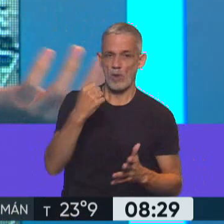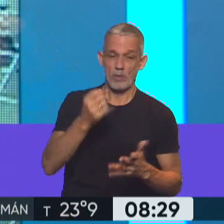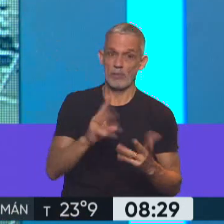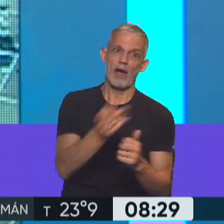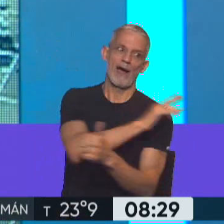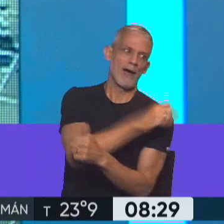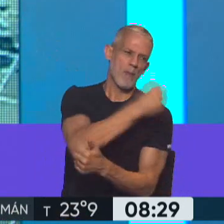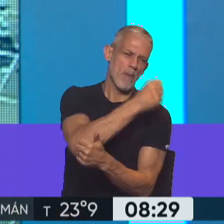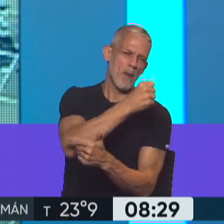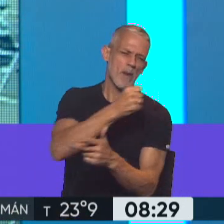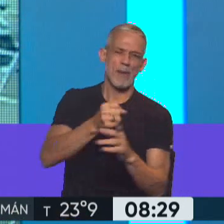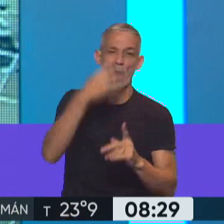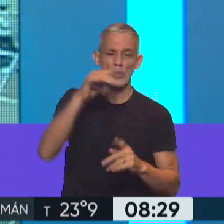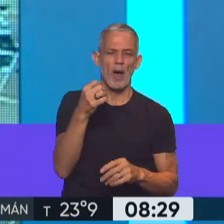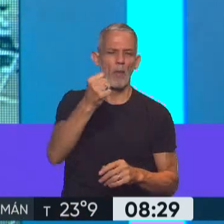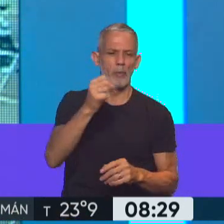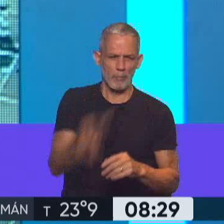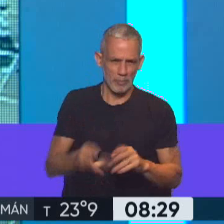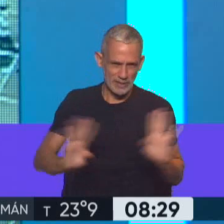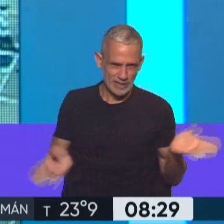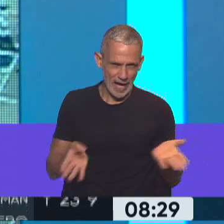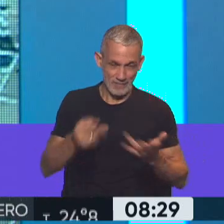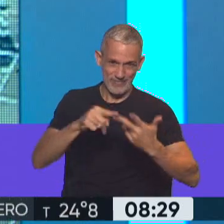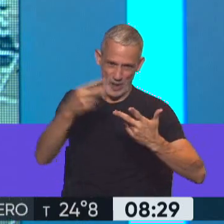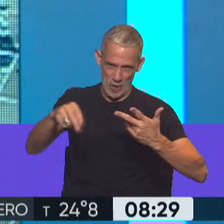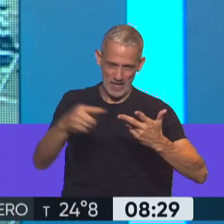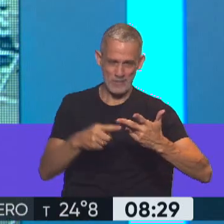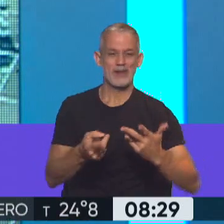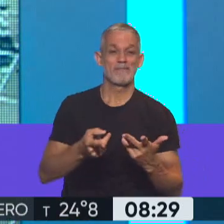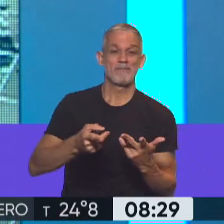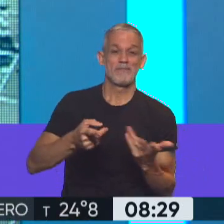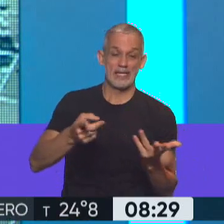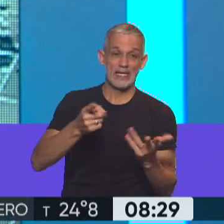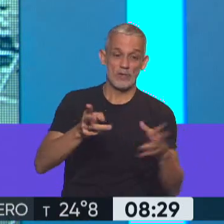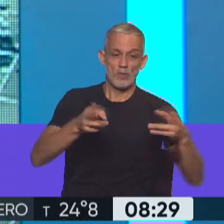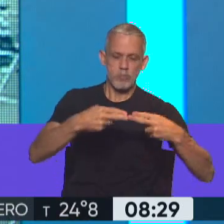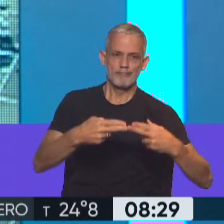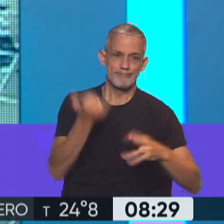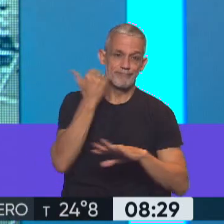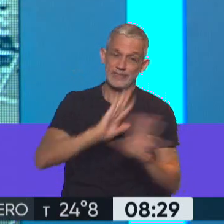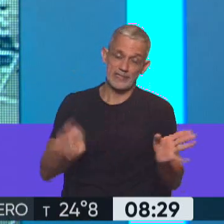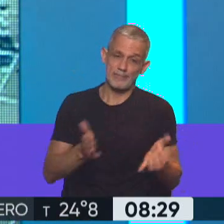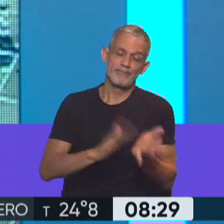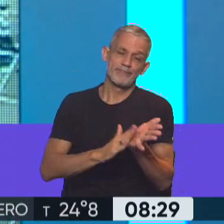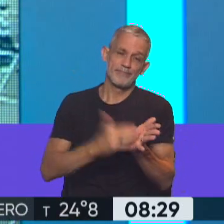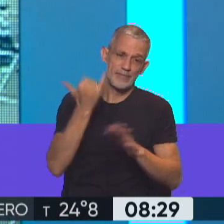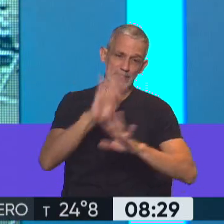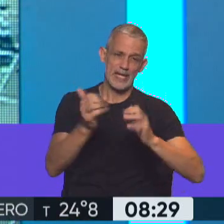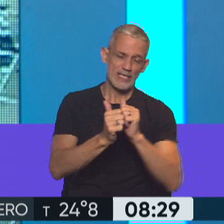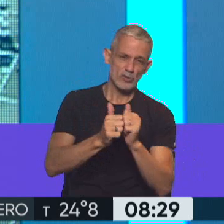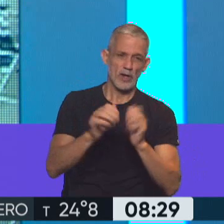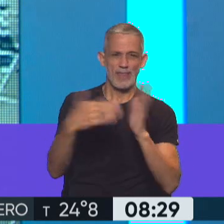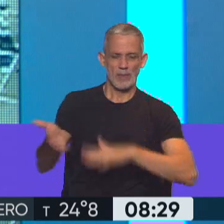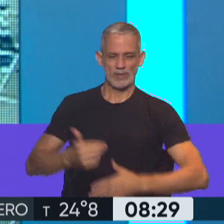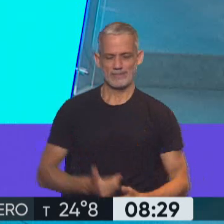las 300 que se comió antes. Bueno, entonces, finalmente es la que va a desencadenar el corralito y, bueno, ya los hechos sociales y políticos